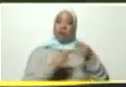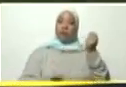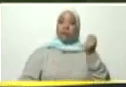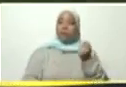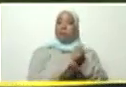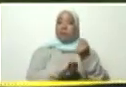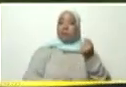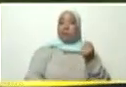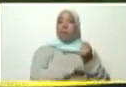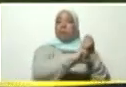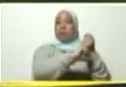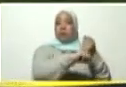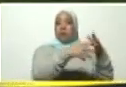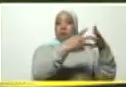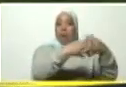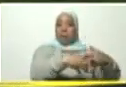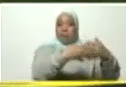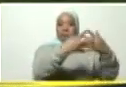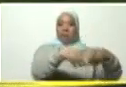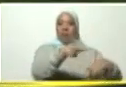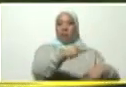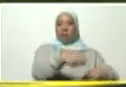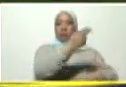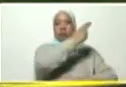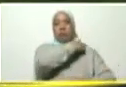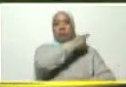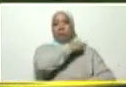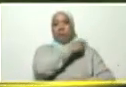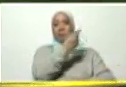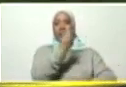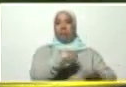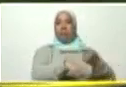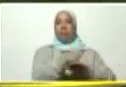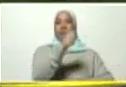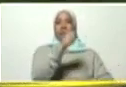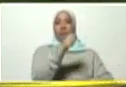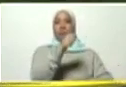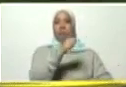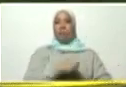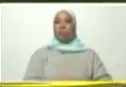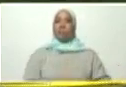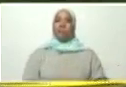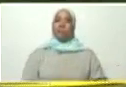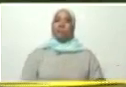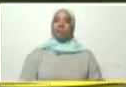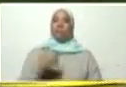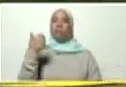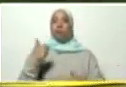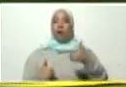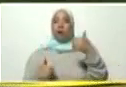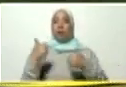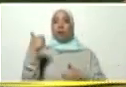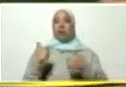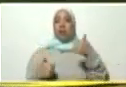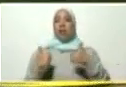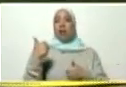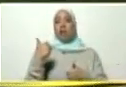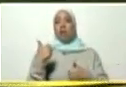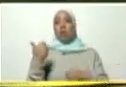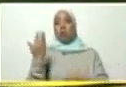apostando ahí empresario y gente que apuestas con agua para candidatos presidencial